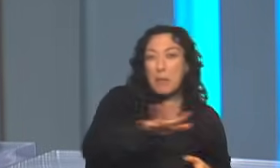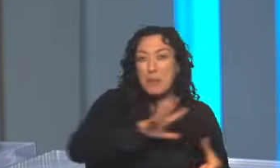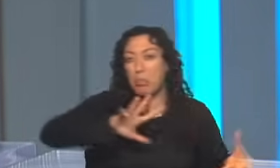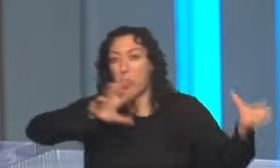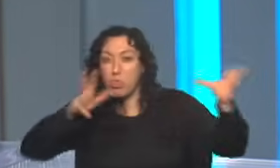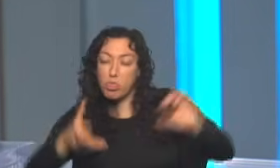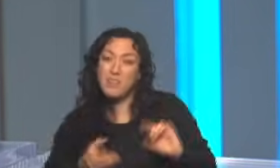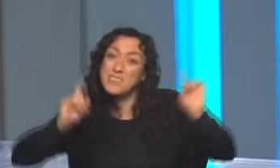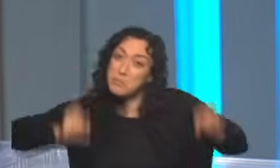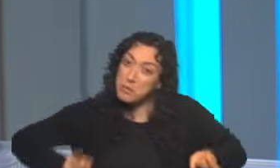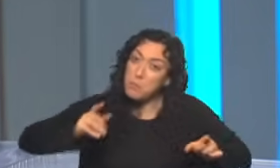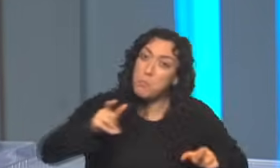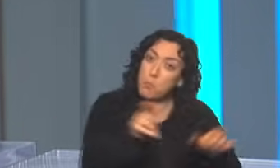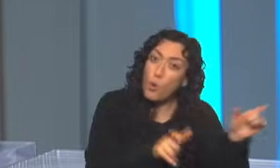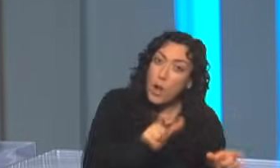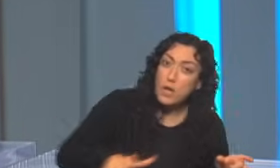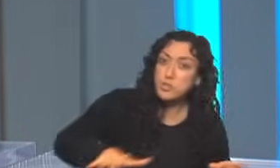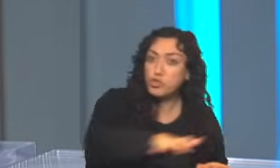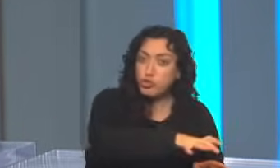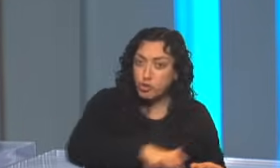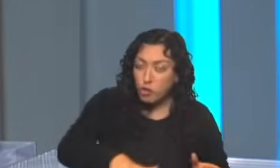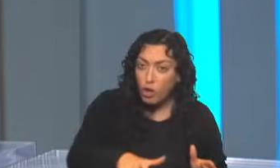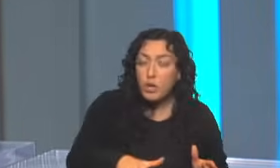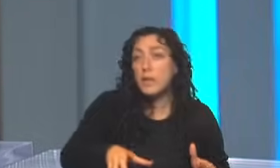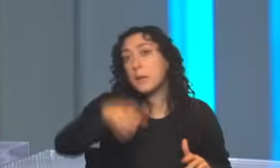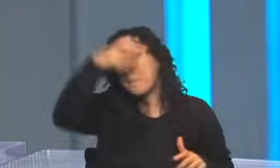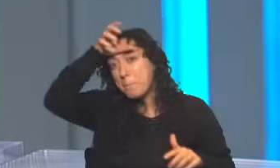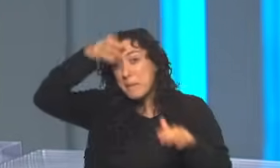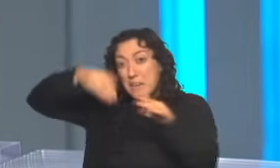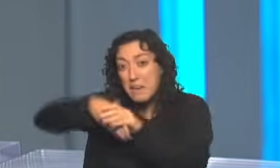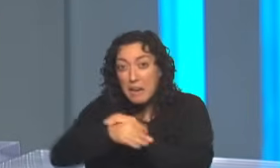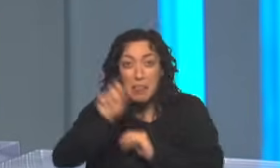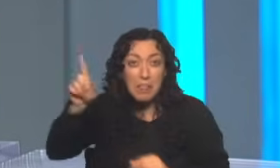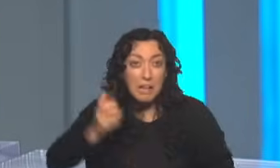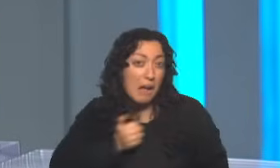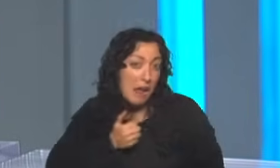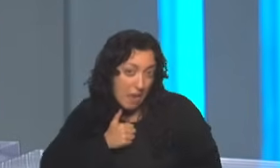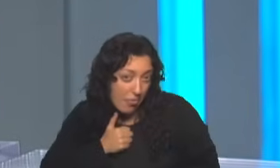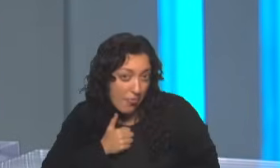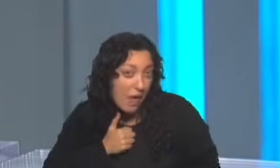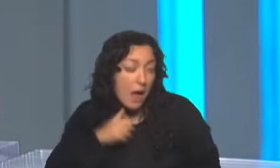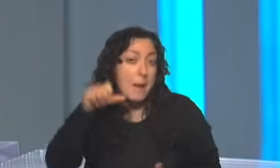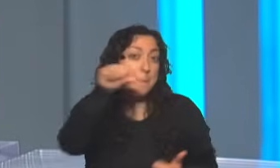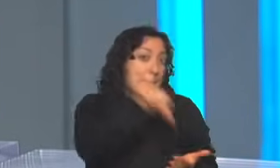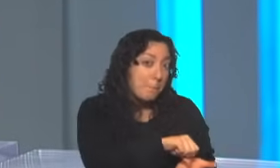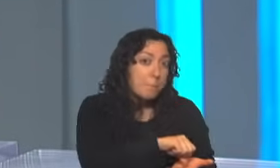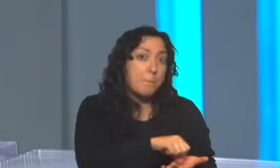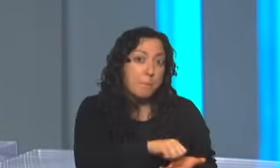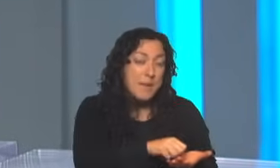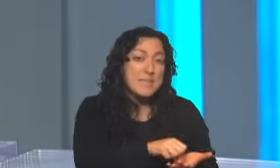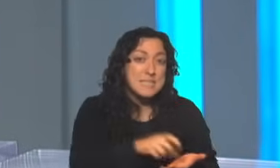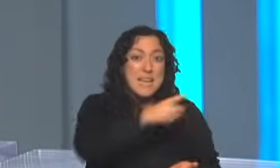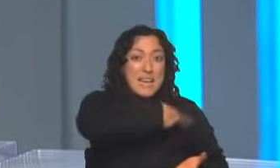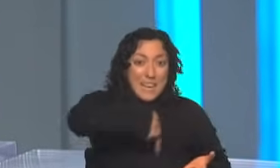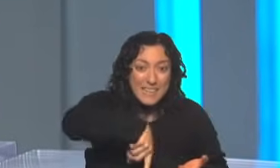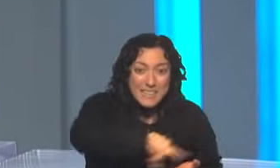en las poblaciones, y además el hecho de ser una minera canadiense en un país que tiene una larga construcción